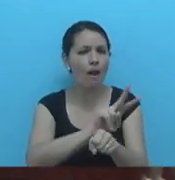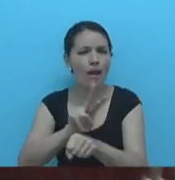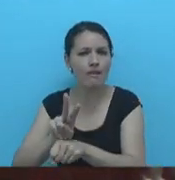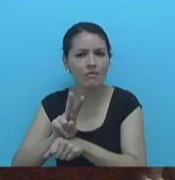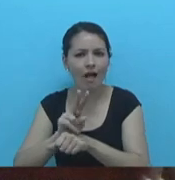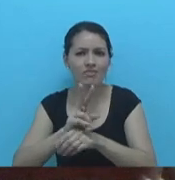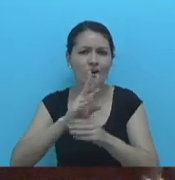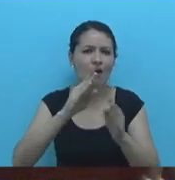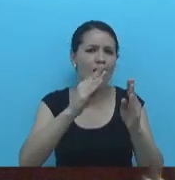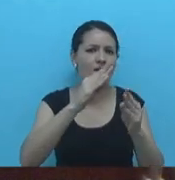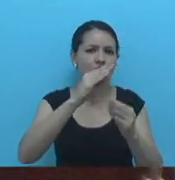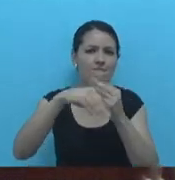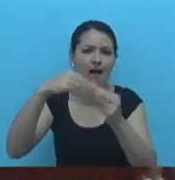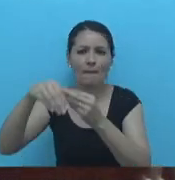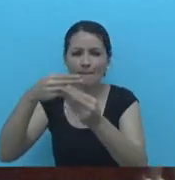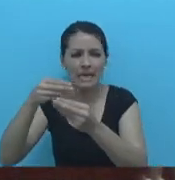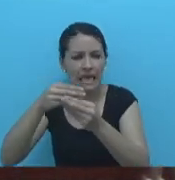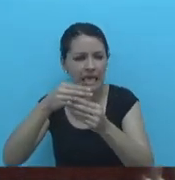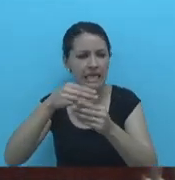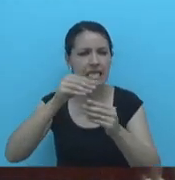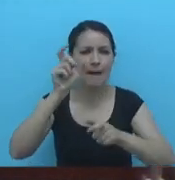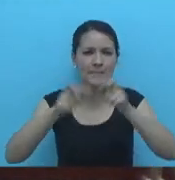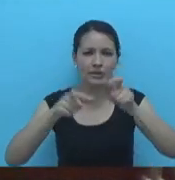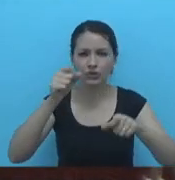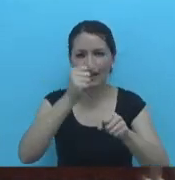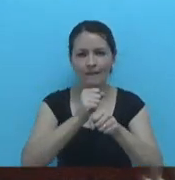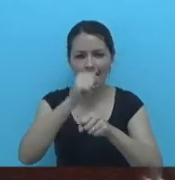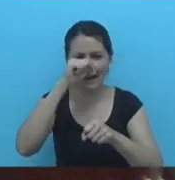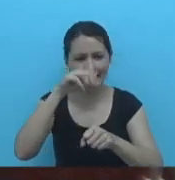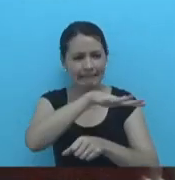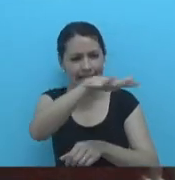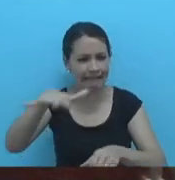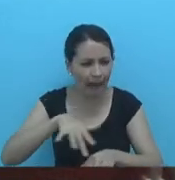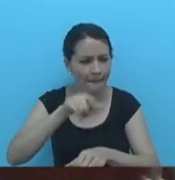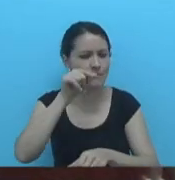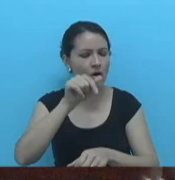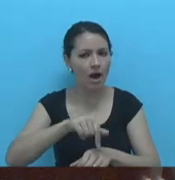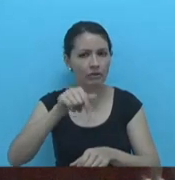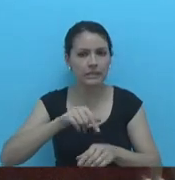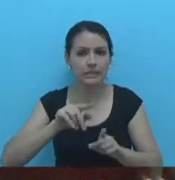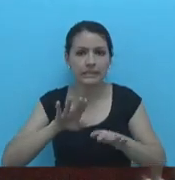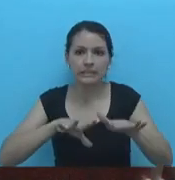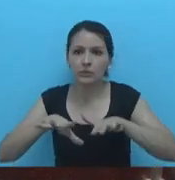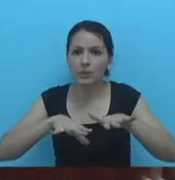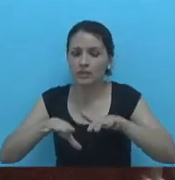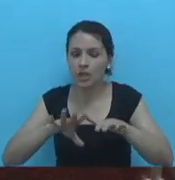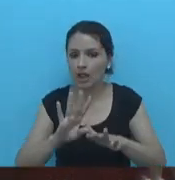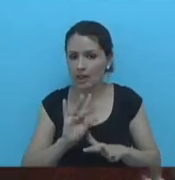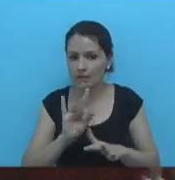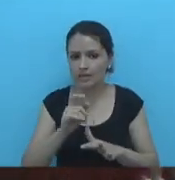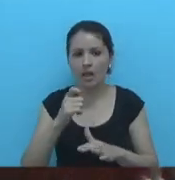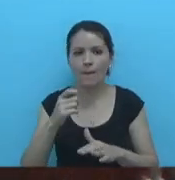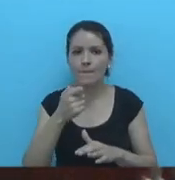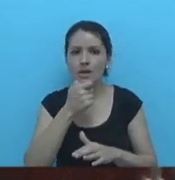una cantidad de productores, trabajadores rurales, campesinos, que están a partir del 28 de febrero del